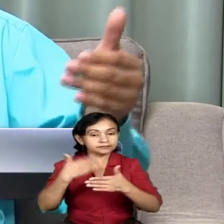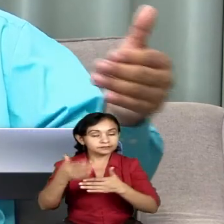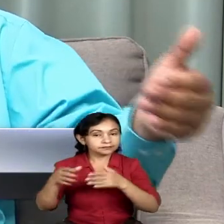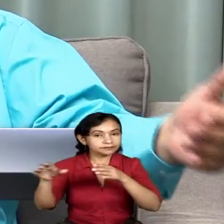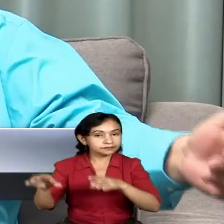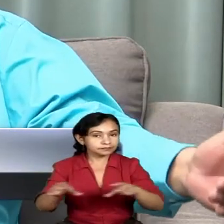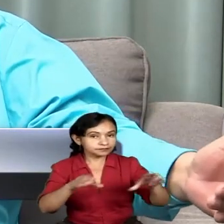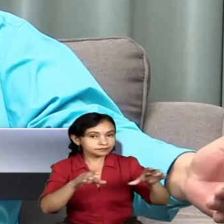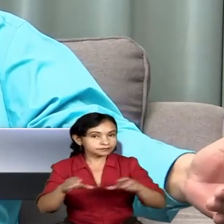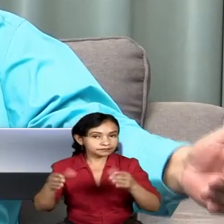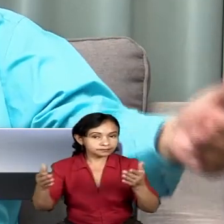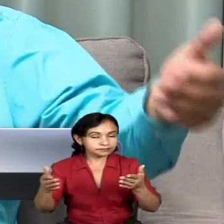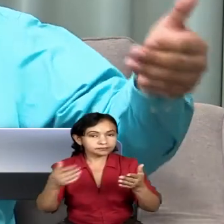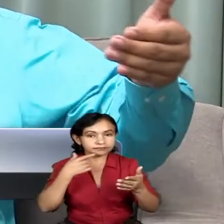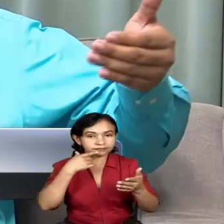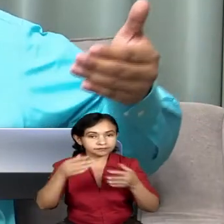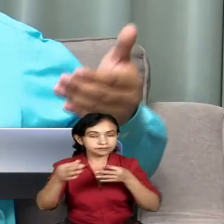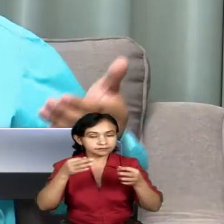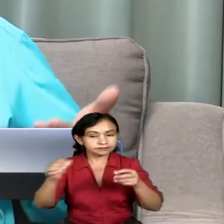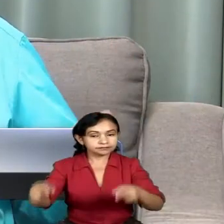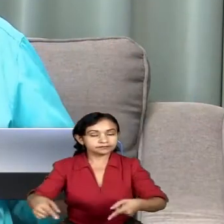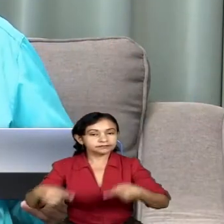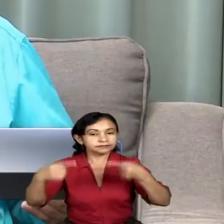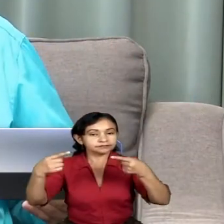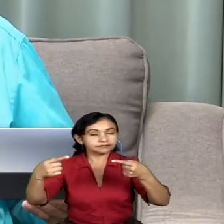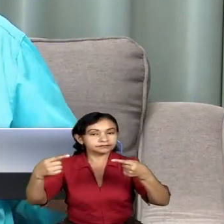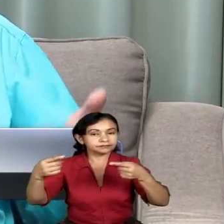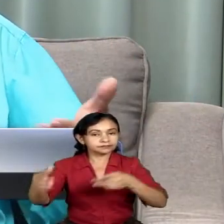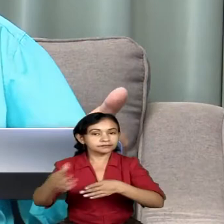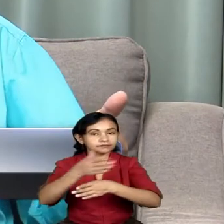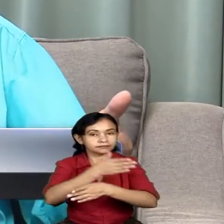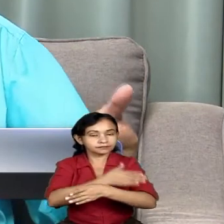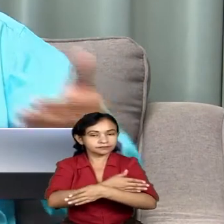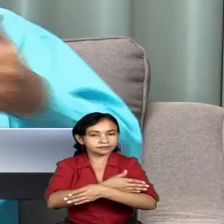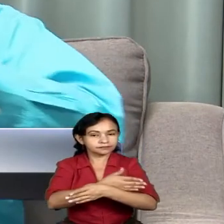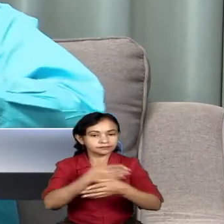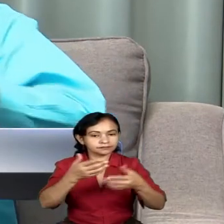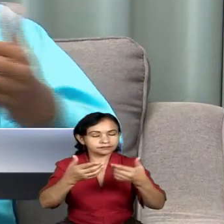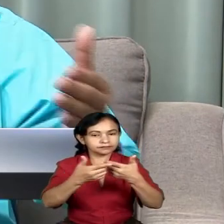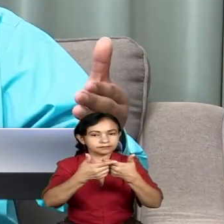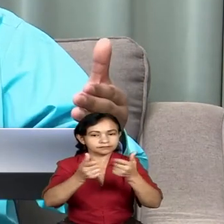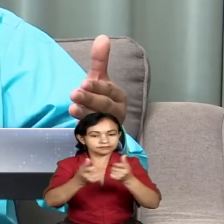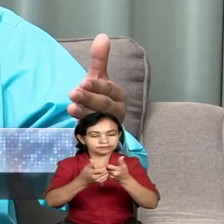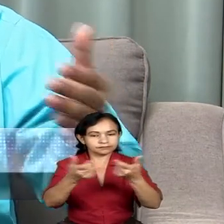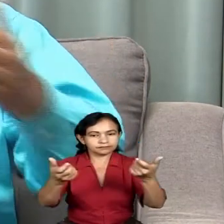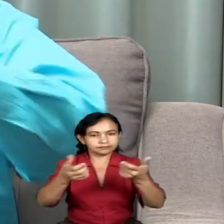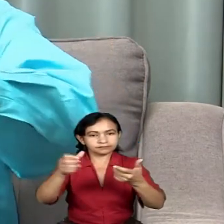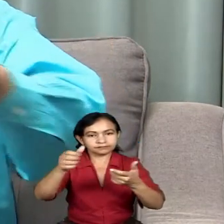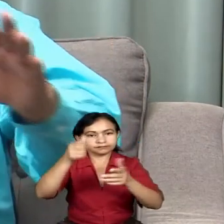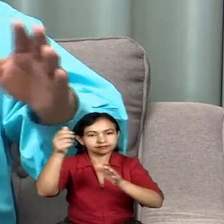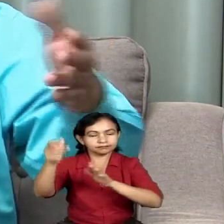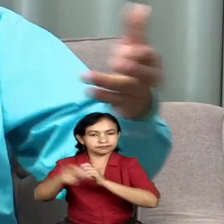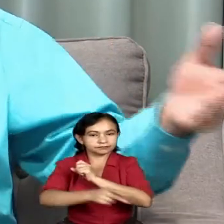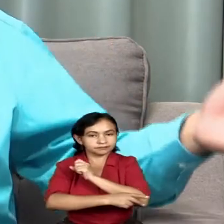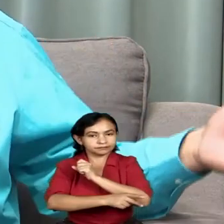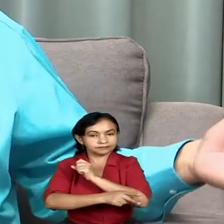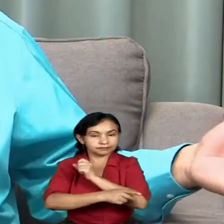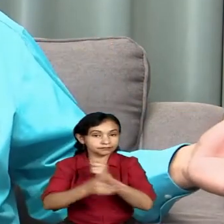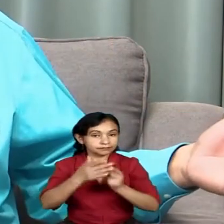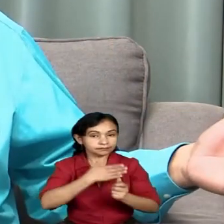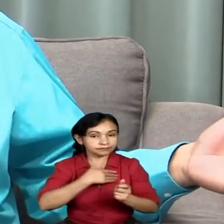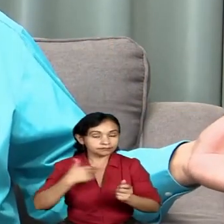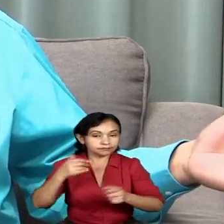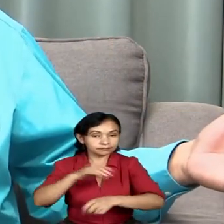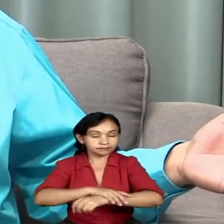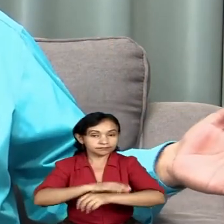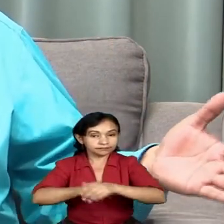Porque precisamente usted lo planteó, la oposición en ese momento está desarticulada o está en el exterior, en el mejor de los casos, porque también estaban